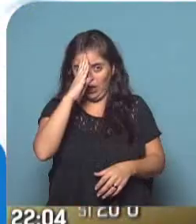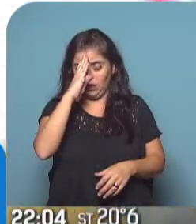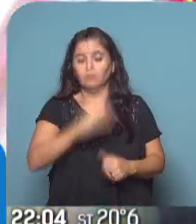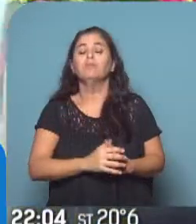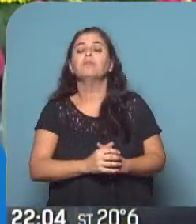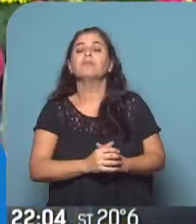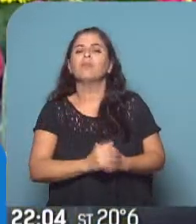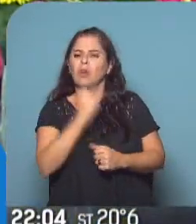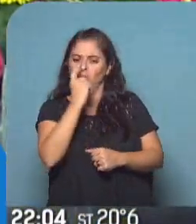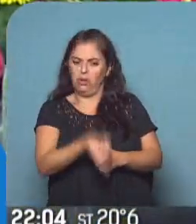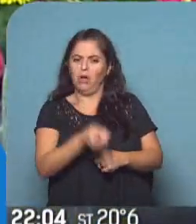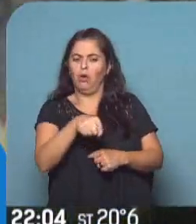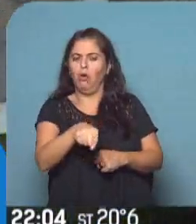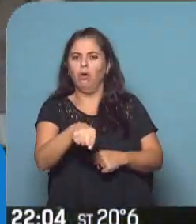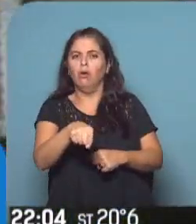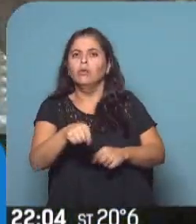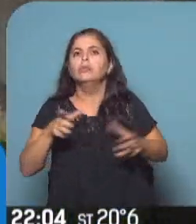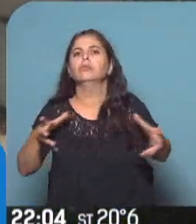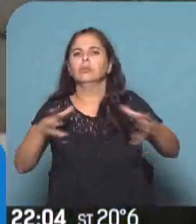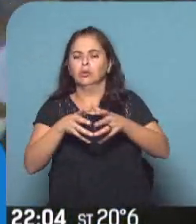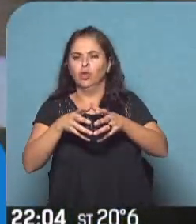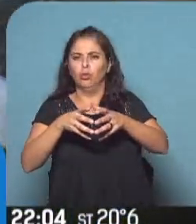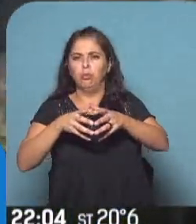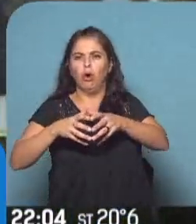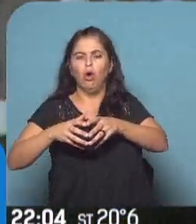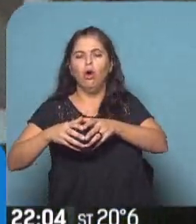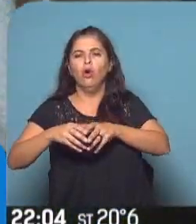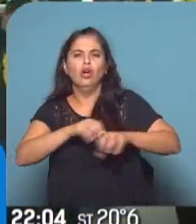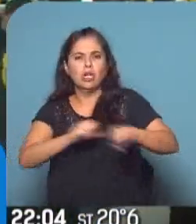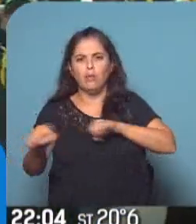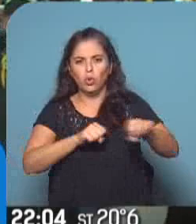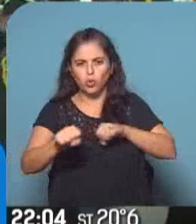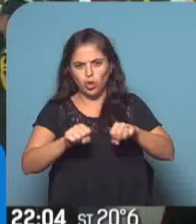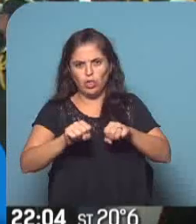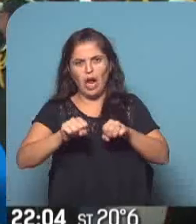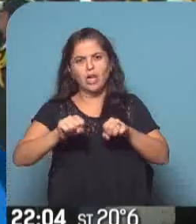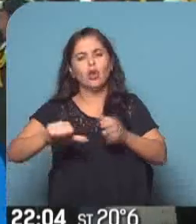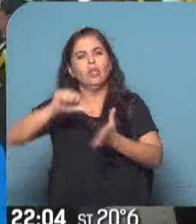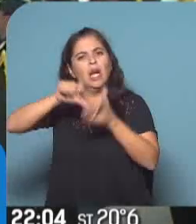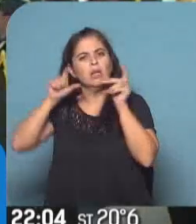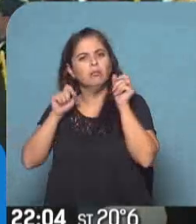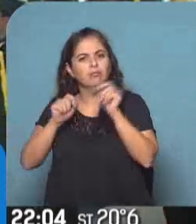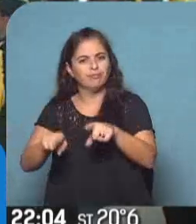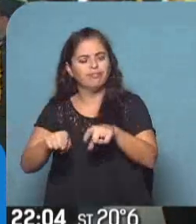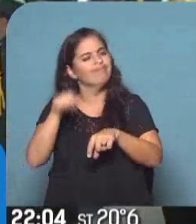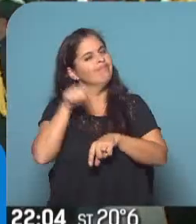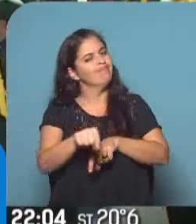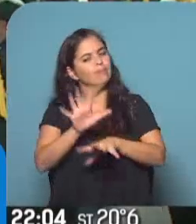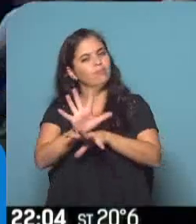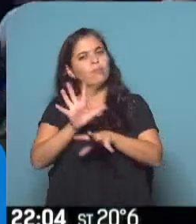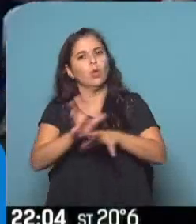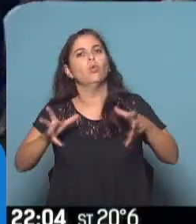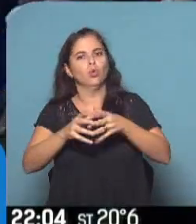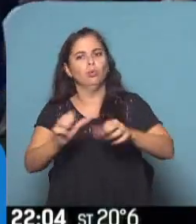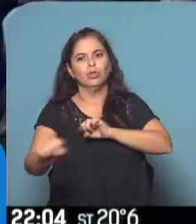la Guardia Revolucionaria iraní organización terrorista. La medida había sido anticipada una semana antes por